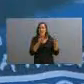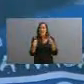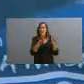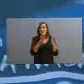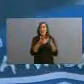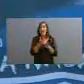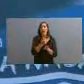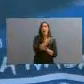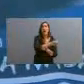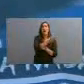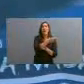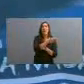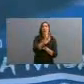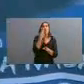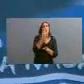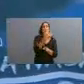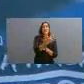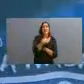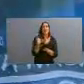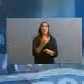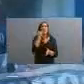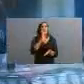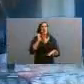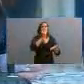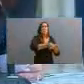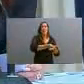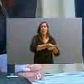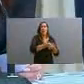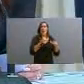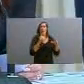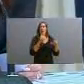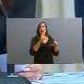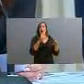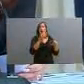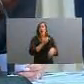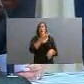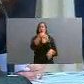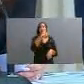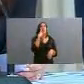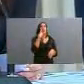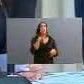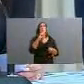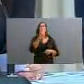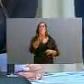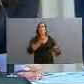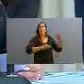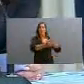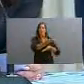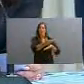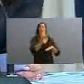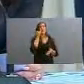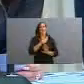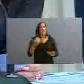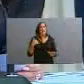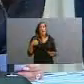año anterior, habíamos pagado al fondo, estábamos haciendo el primer canje, la Argentina